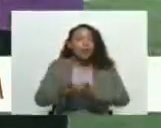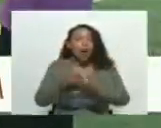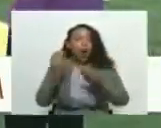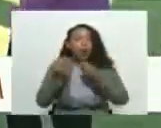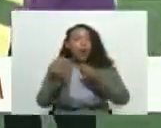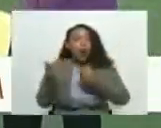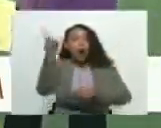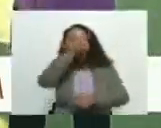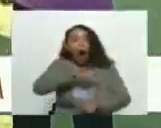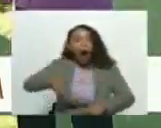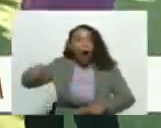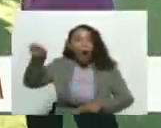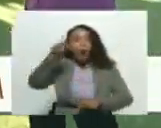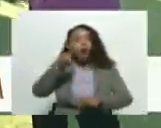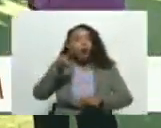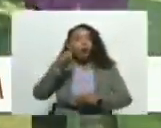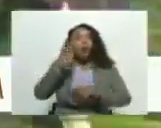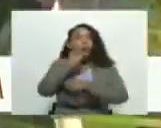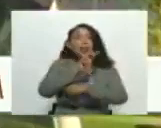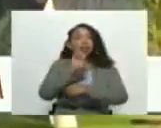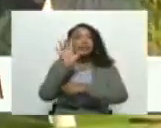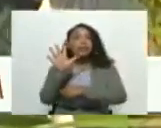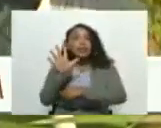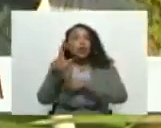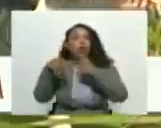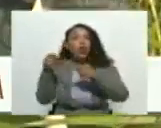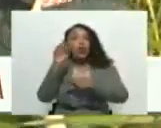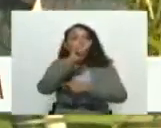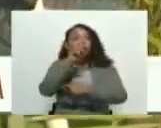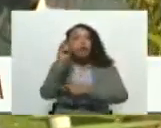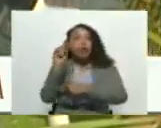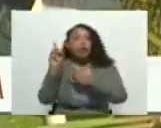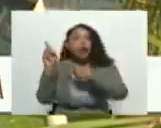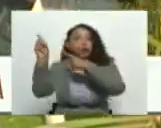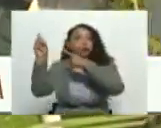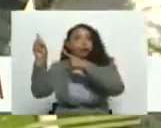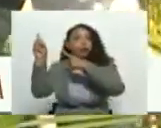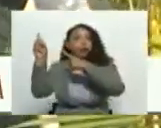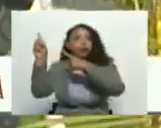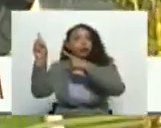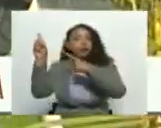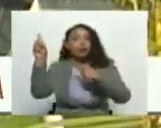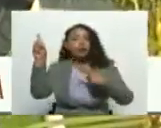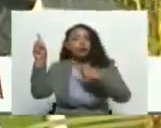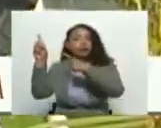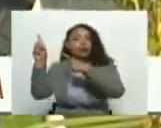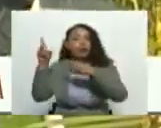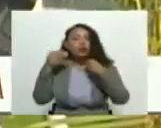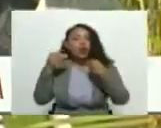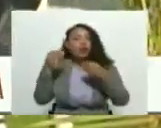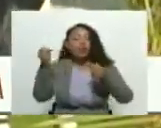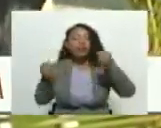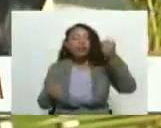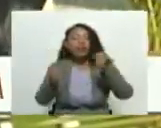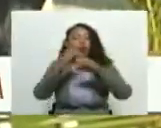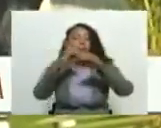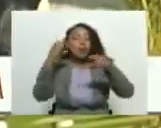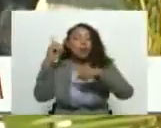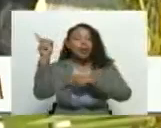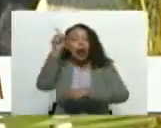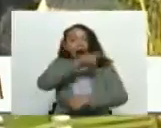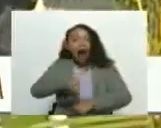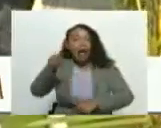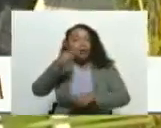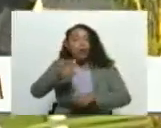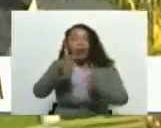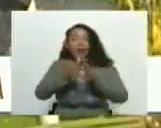caucho 825-20, ya se están haciendo aquí en Venezuela, estos, que no se hacían antes. ¿Y esto es para los transportistas? Este era el caucho más grande que